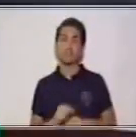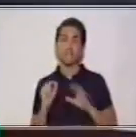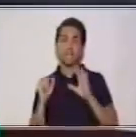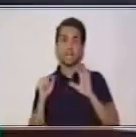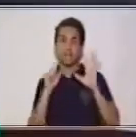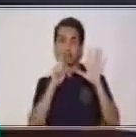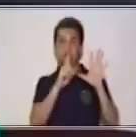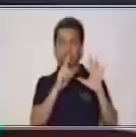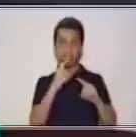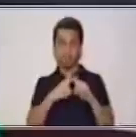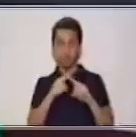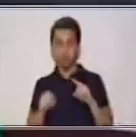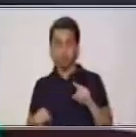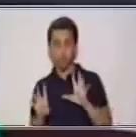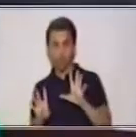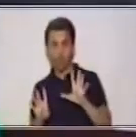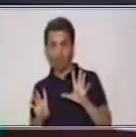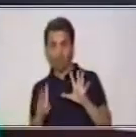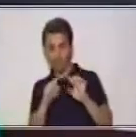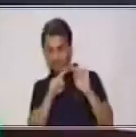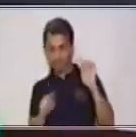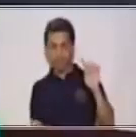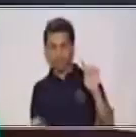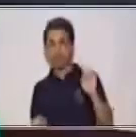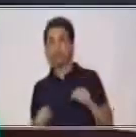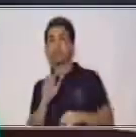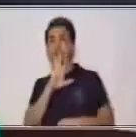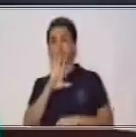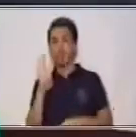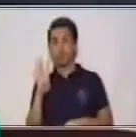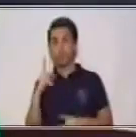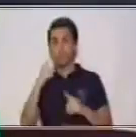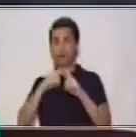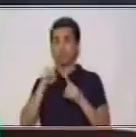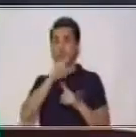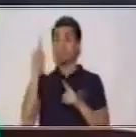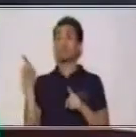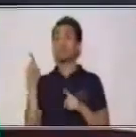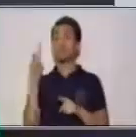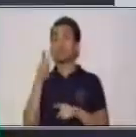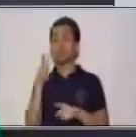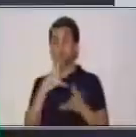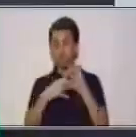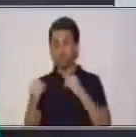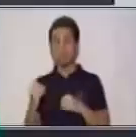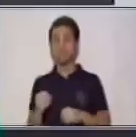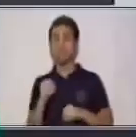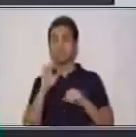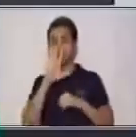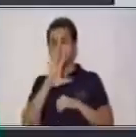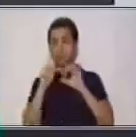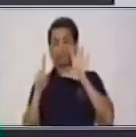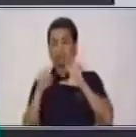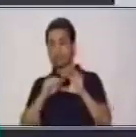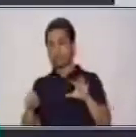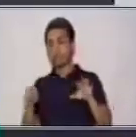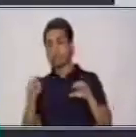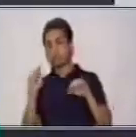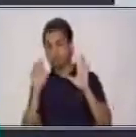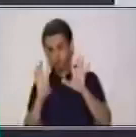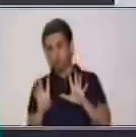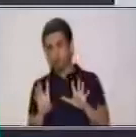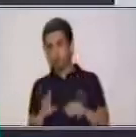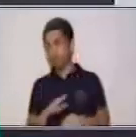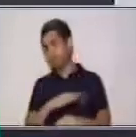por 9, 54. Más 2, 56 novenos. Luego, 2 por 5,